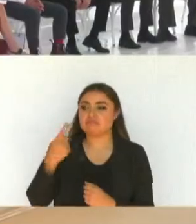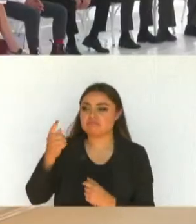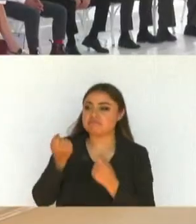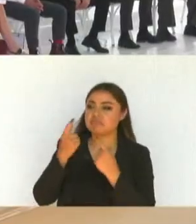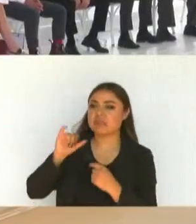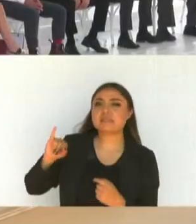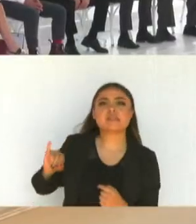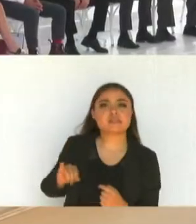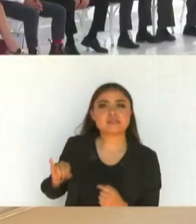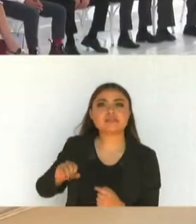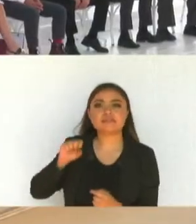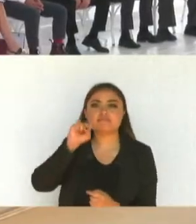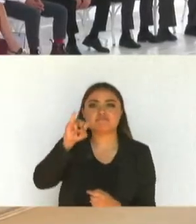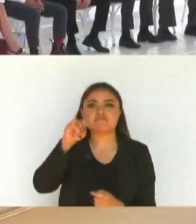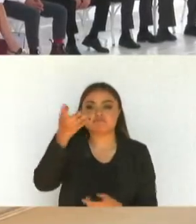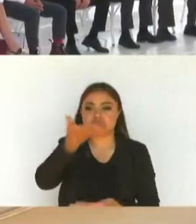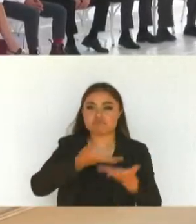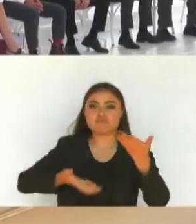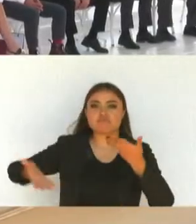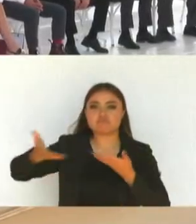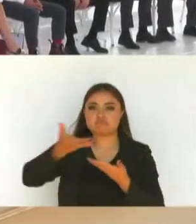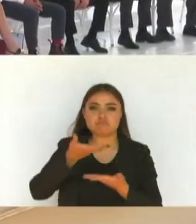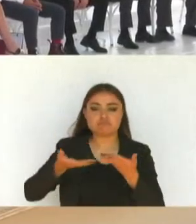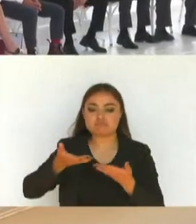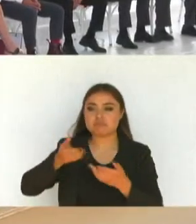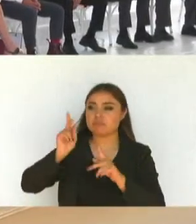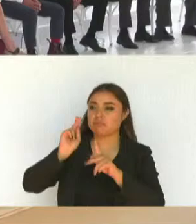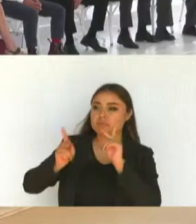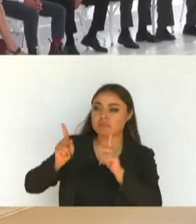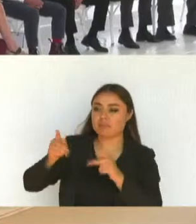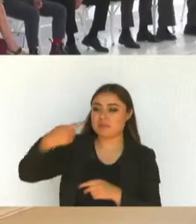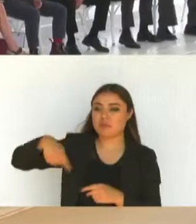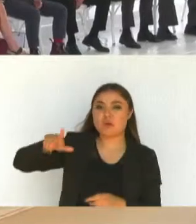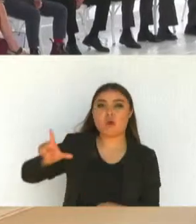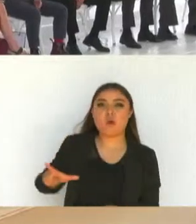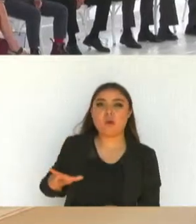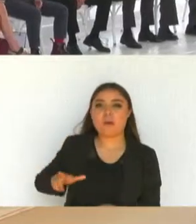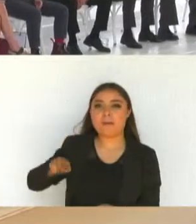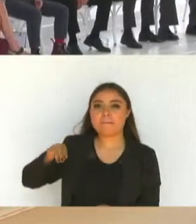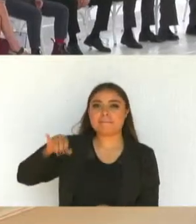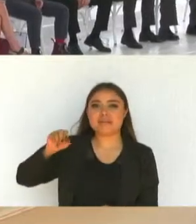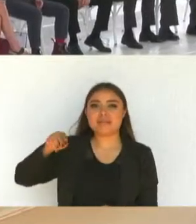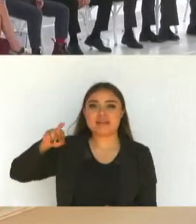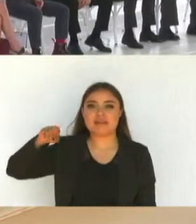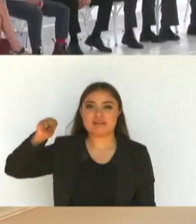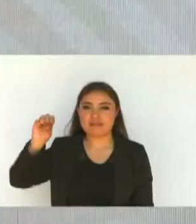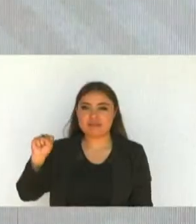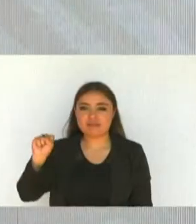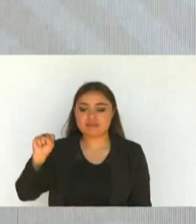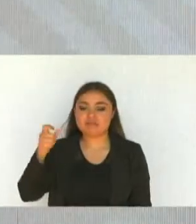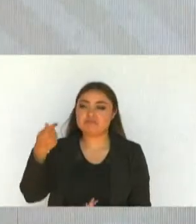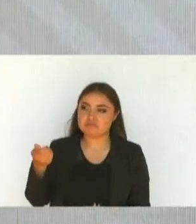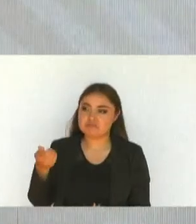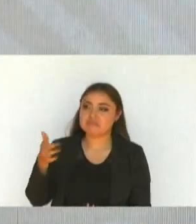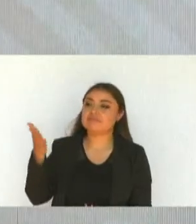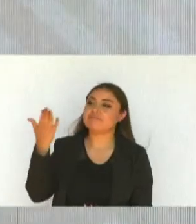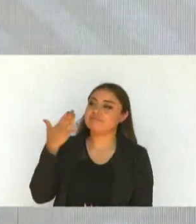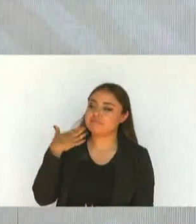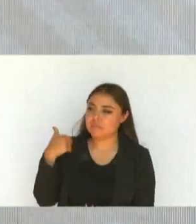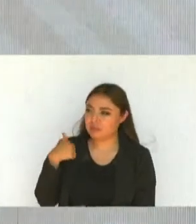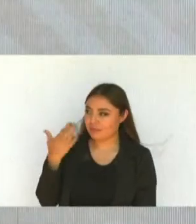establecer una mesa de trabajo de gobernadores mineros, la cual amablemente solicitamos a